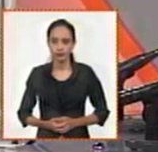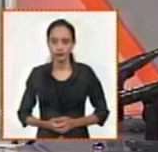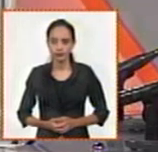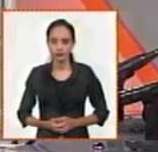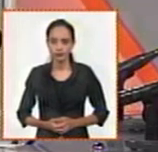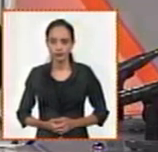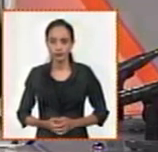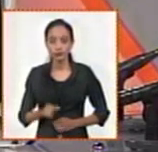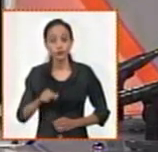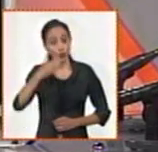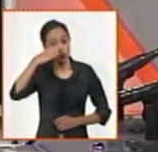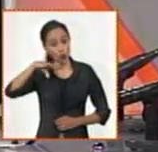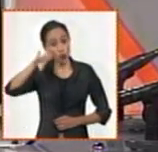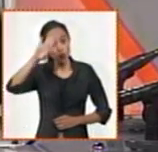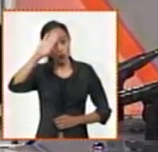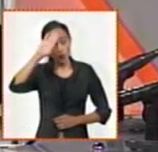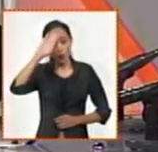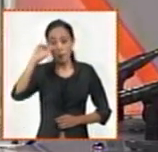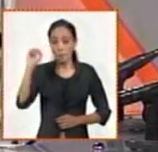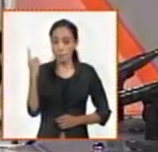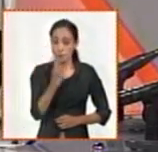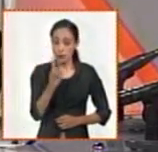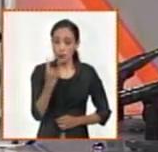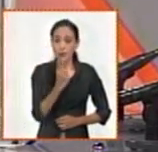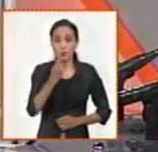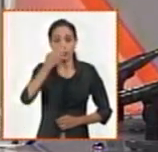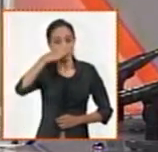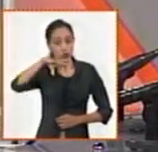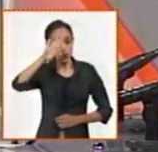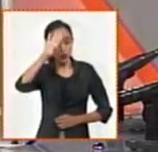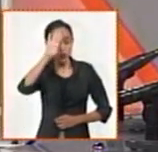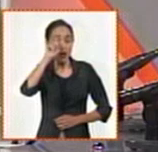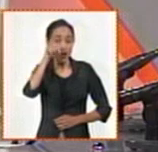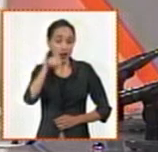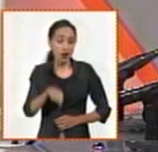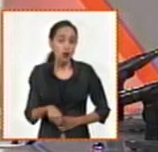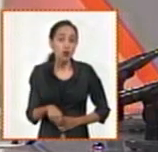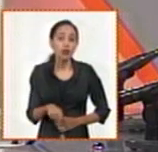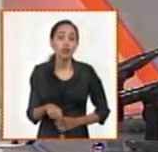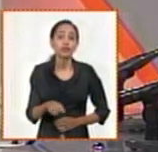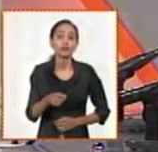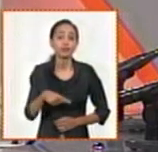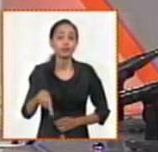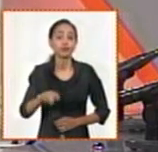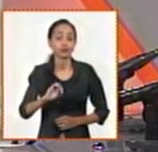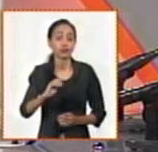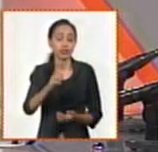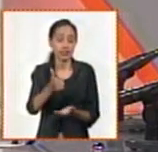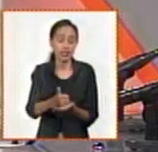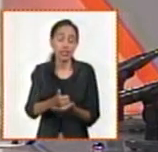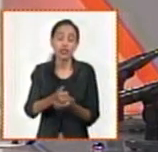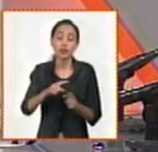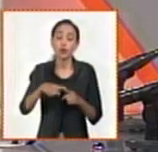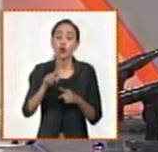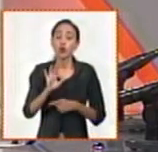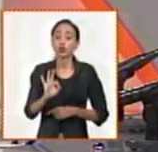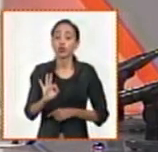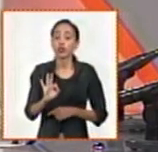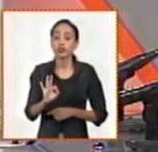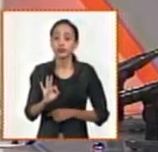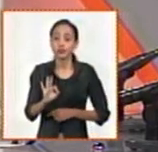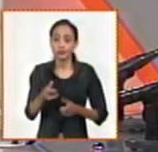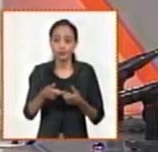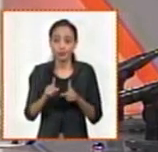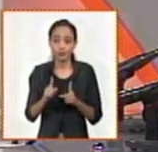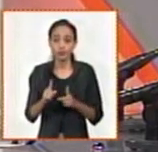Bueno, Cuba es pionera. Y Cuba empuja y Cuba ahora es la anfitriona de este encuentro, octavo encuentro